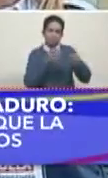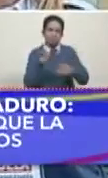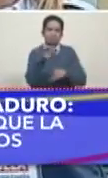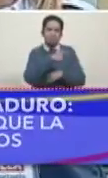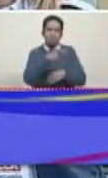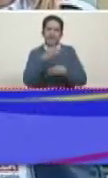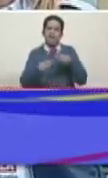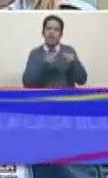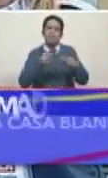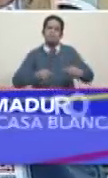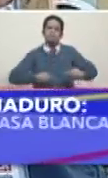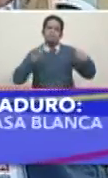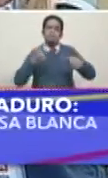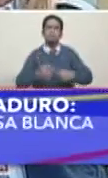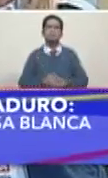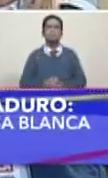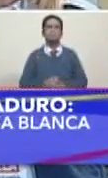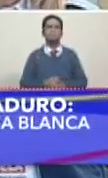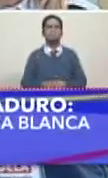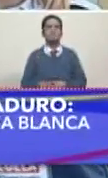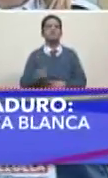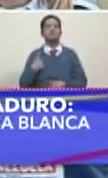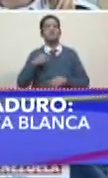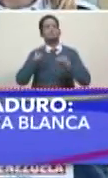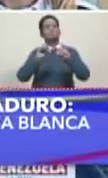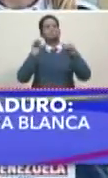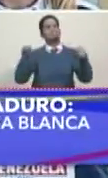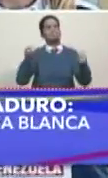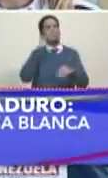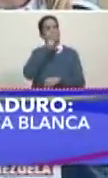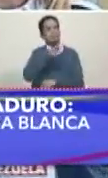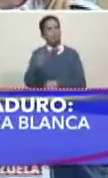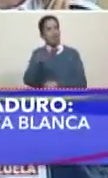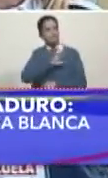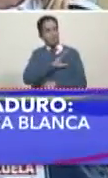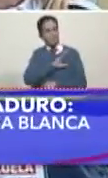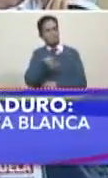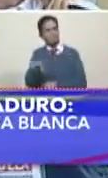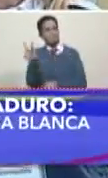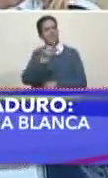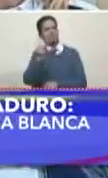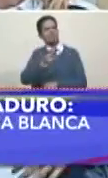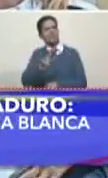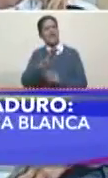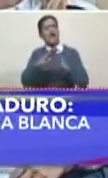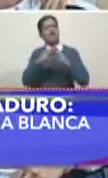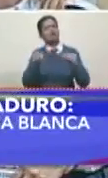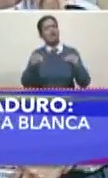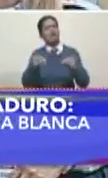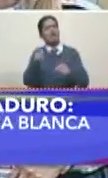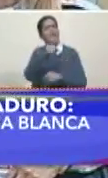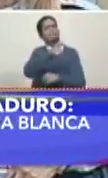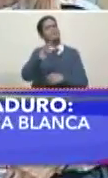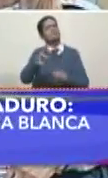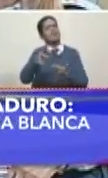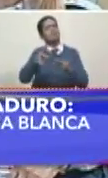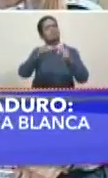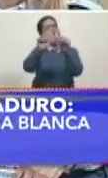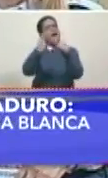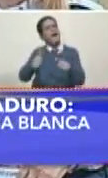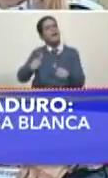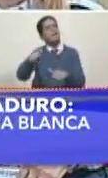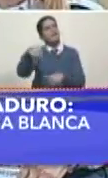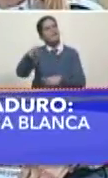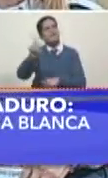artística. Llamo a los artistas venezolanos, a todos los artistas venezolanos,